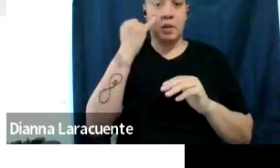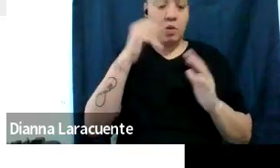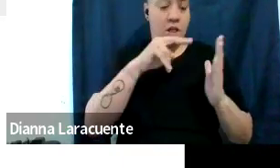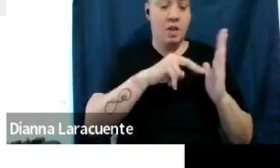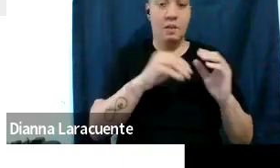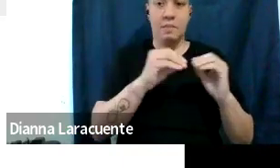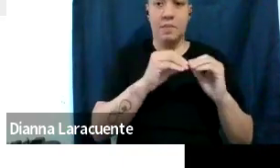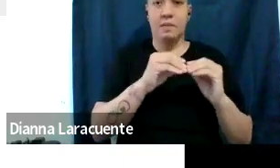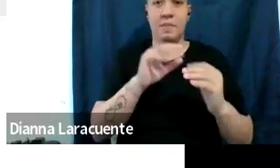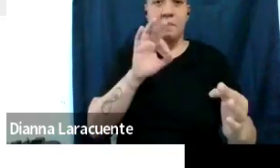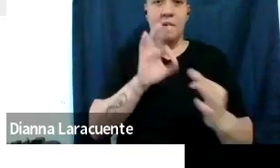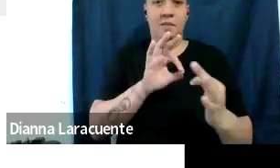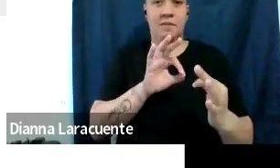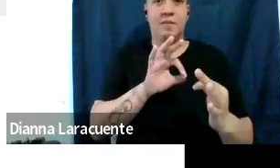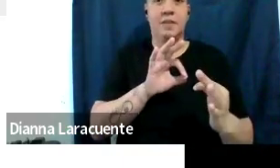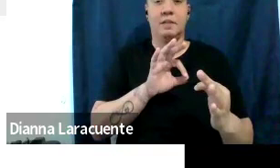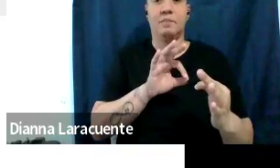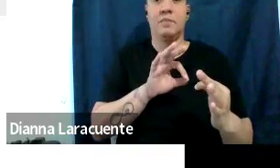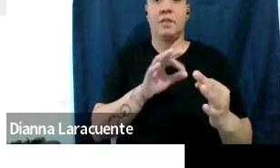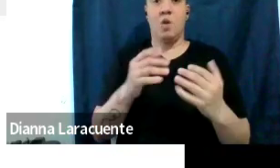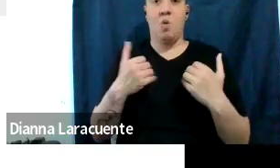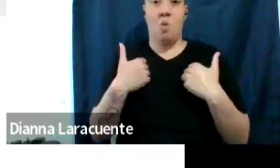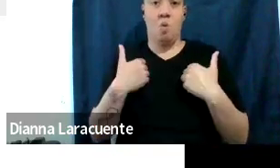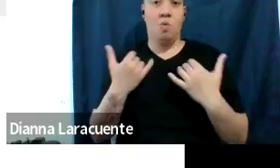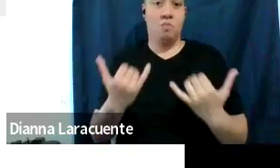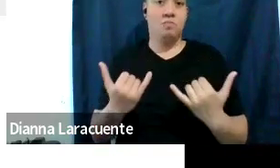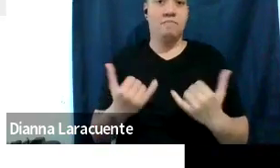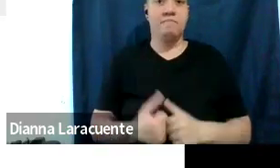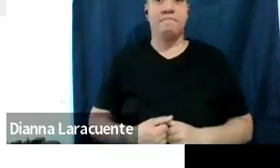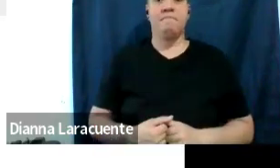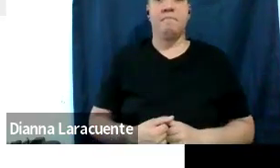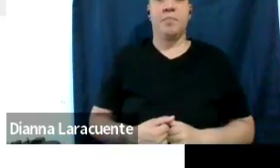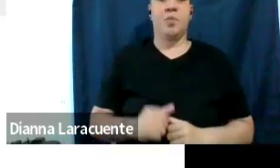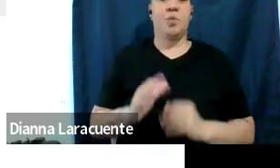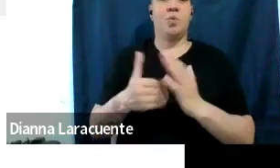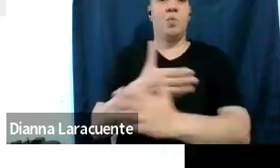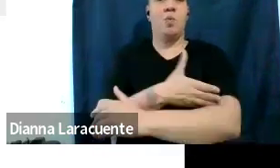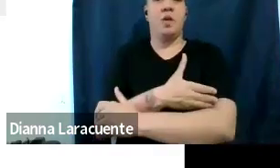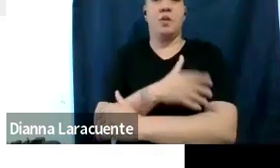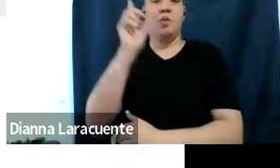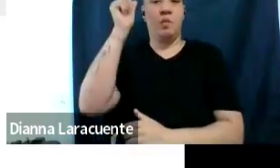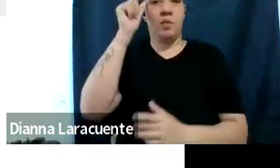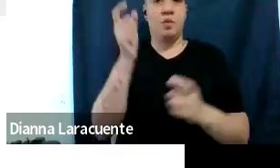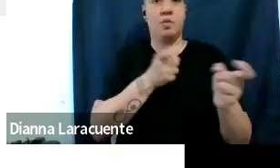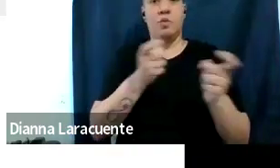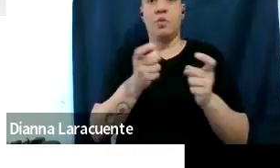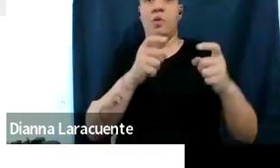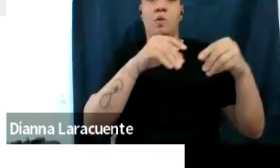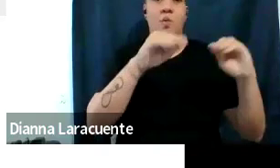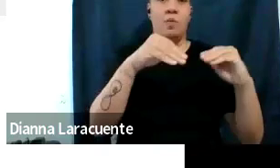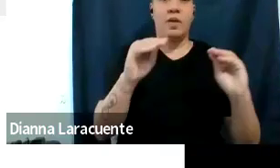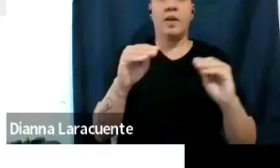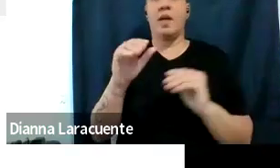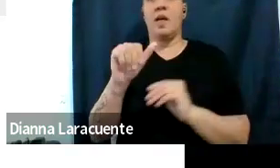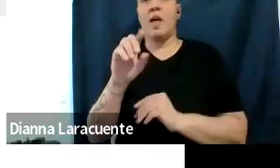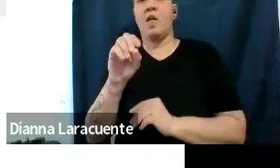más perfecta que inclusive lo que se tiene hoy, con todos los poderes de gobierno propio, controlar comercio, controlar la